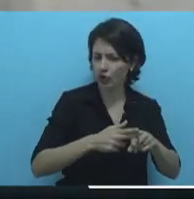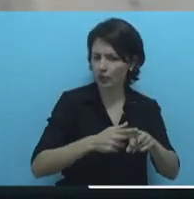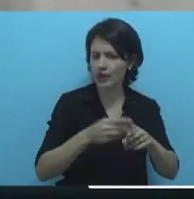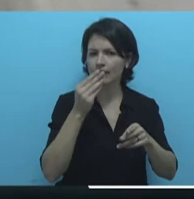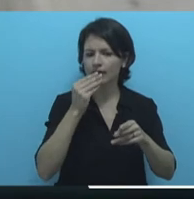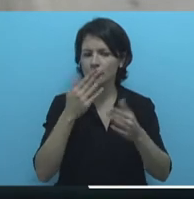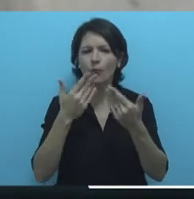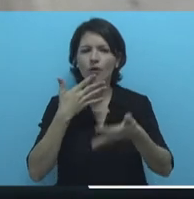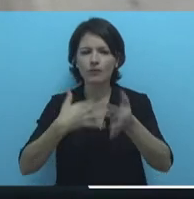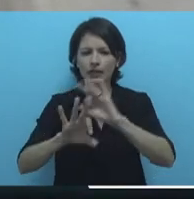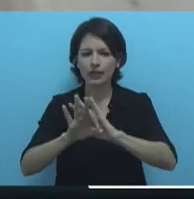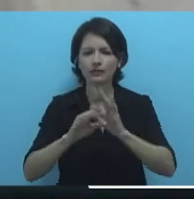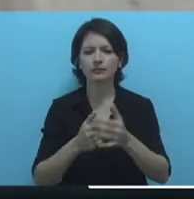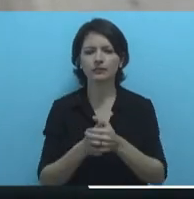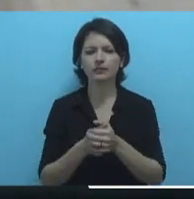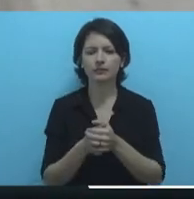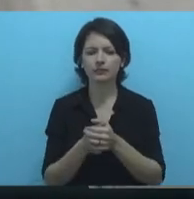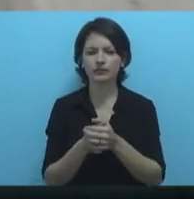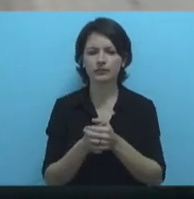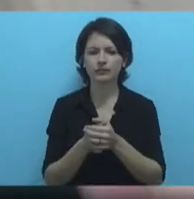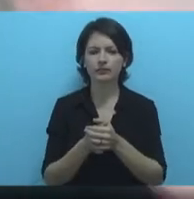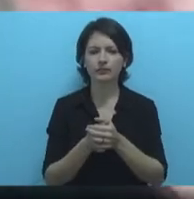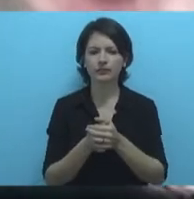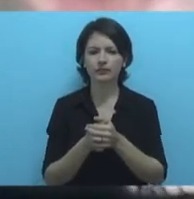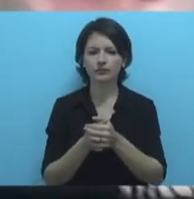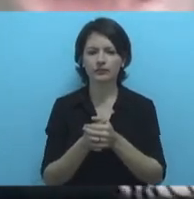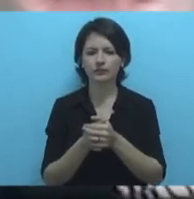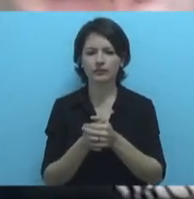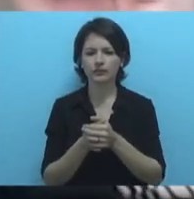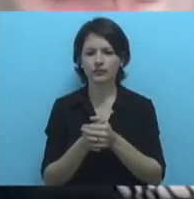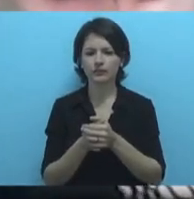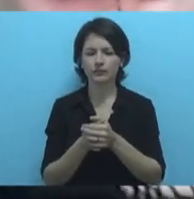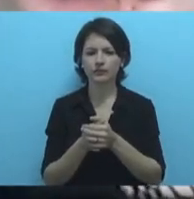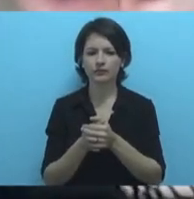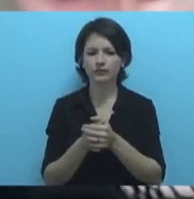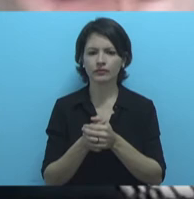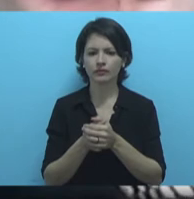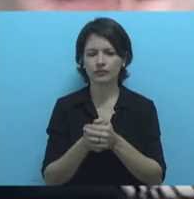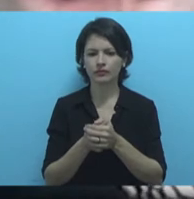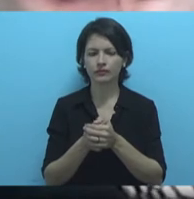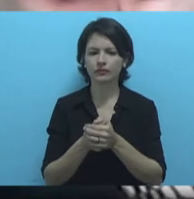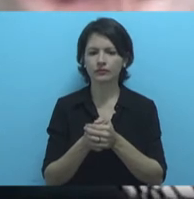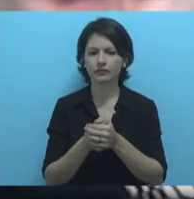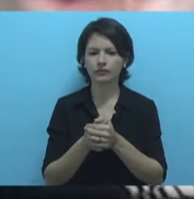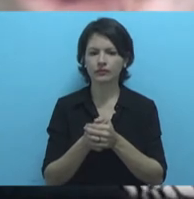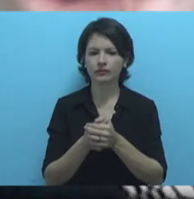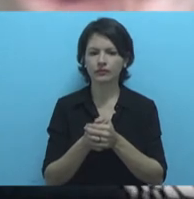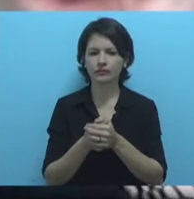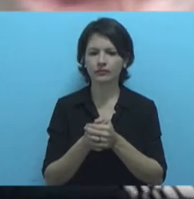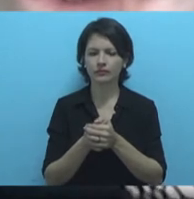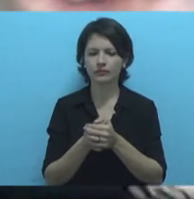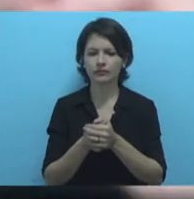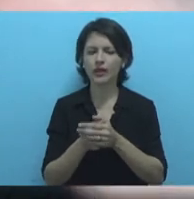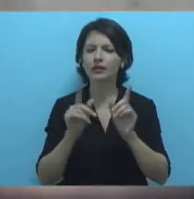todo de modo claramente visible obviamente aprobado y autorizado por la autoridad competente una incorporación